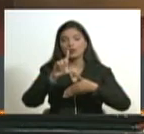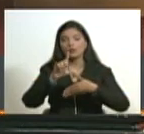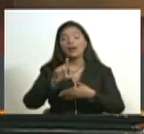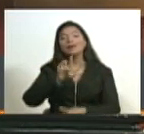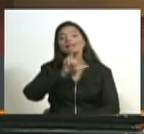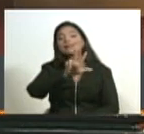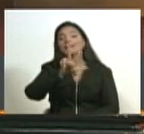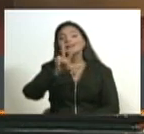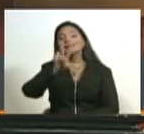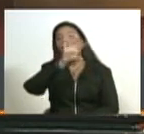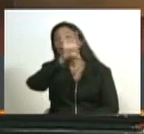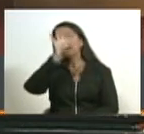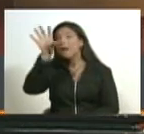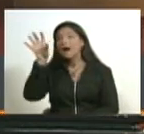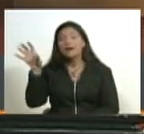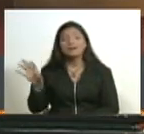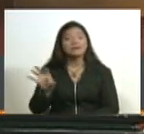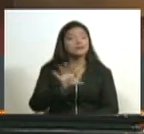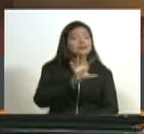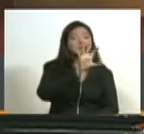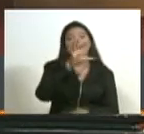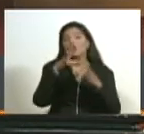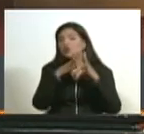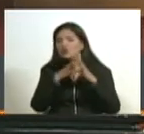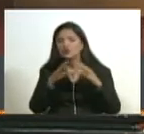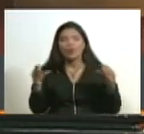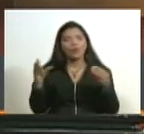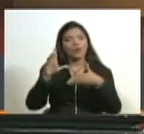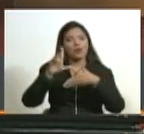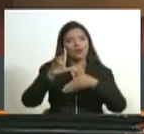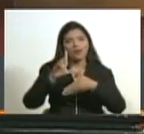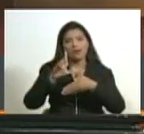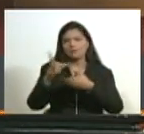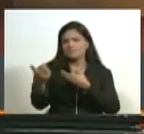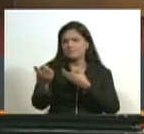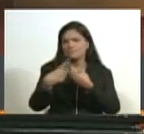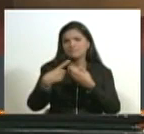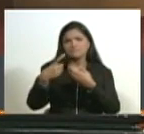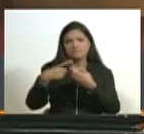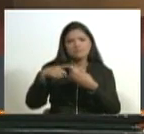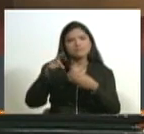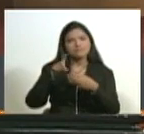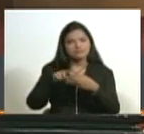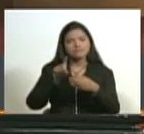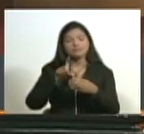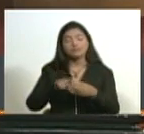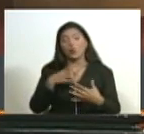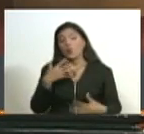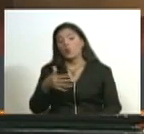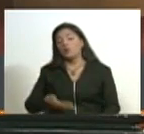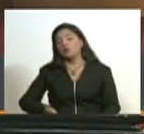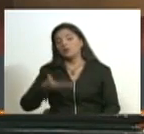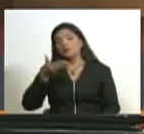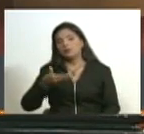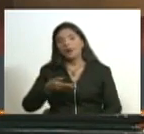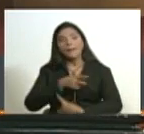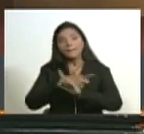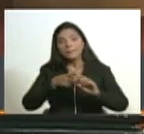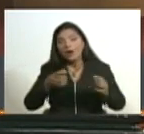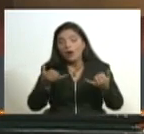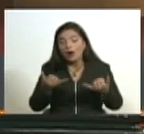33 países, todos los países de América Latina y el Caribe. Una proeza histórica. Ahora nos ha